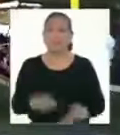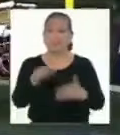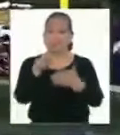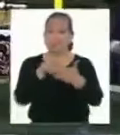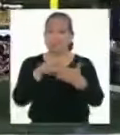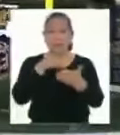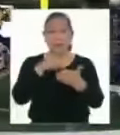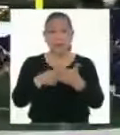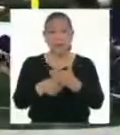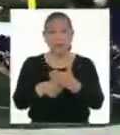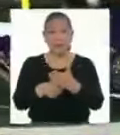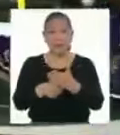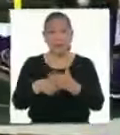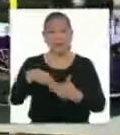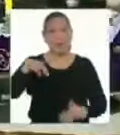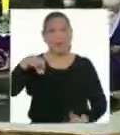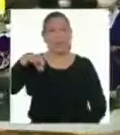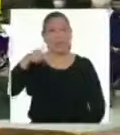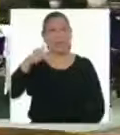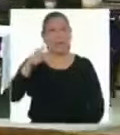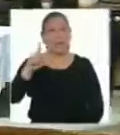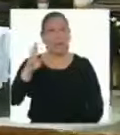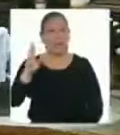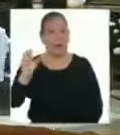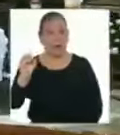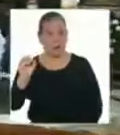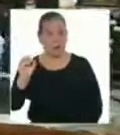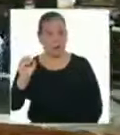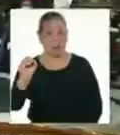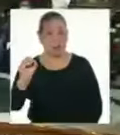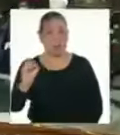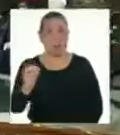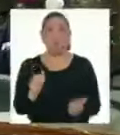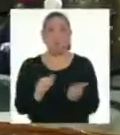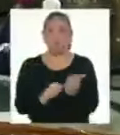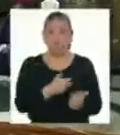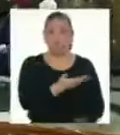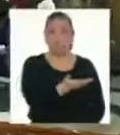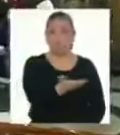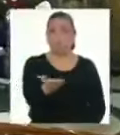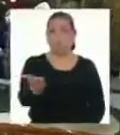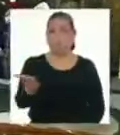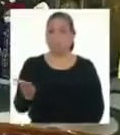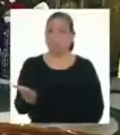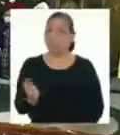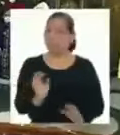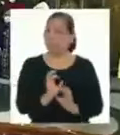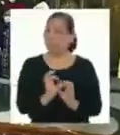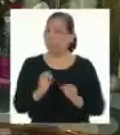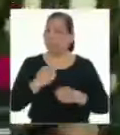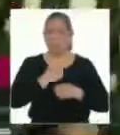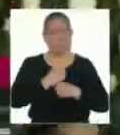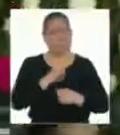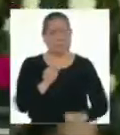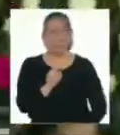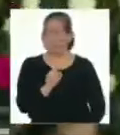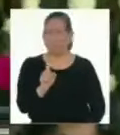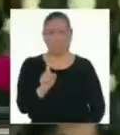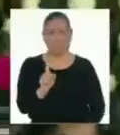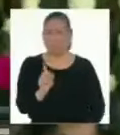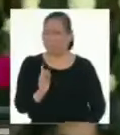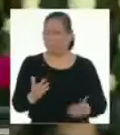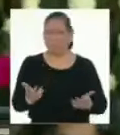Lectura de la carta del apóstol San Pablo a los Filipenses. Hermanos, que nada los angustie.